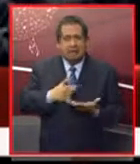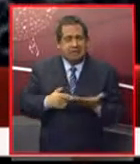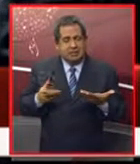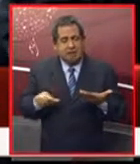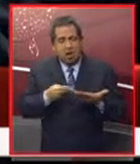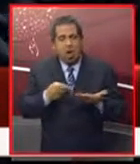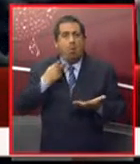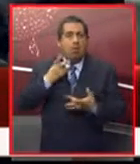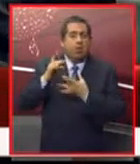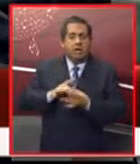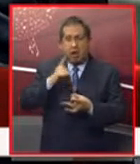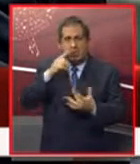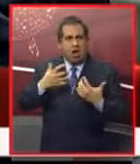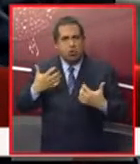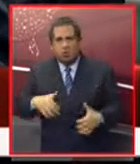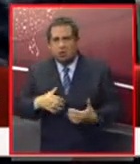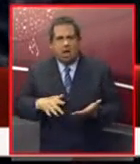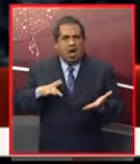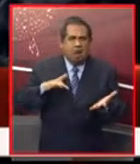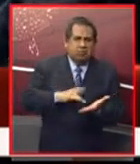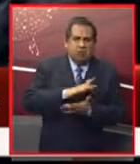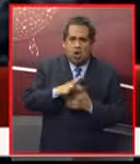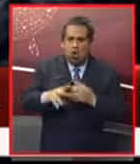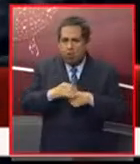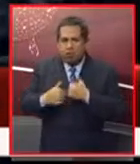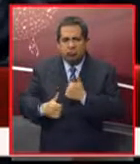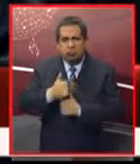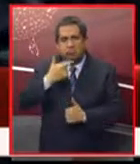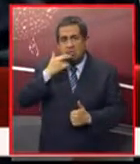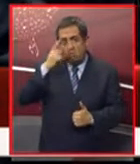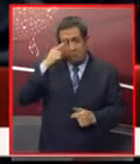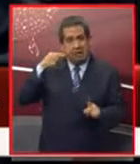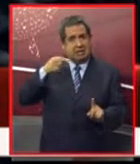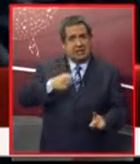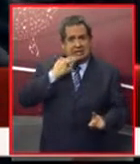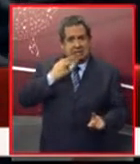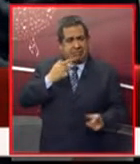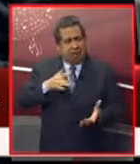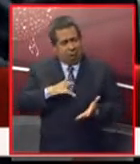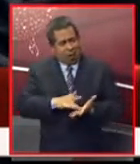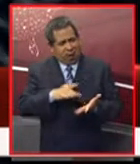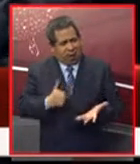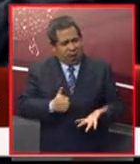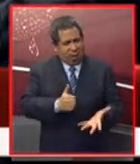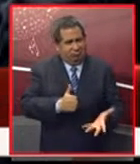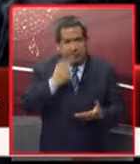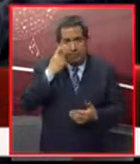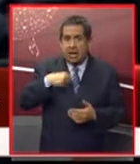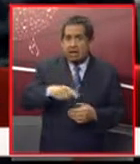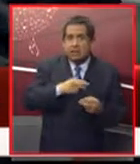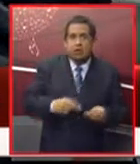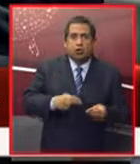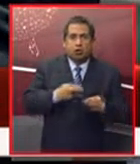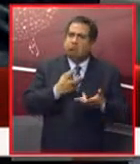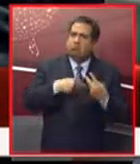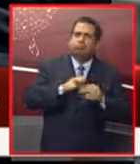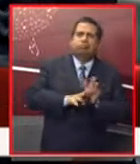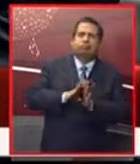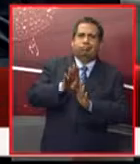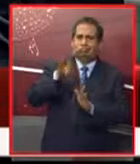una política industrial y de competitividad que de verdad pueda hacer que este tipo de negocios florezcan